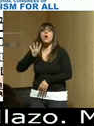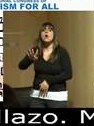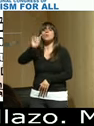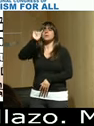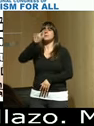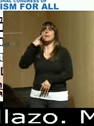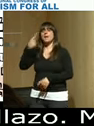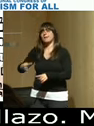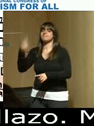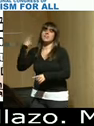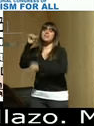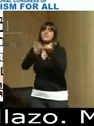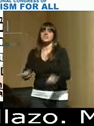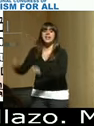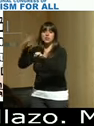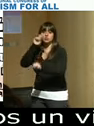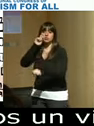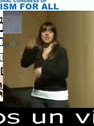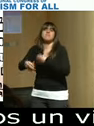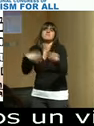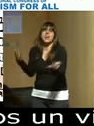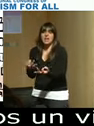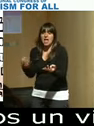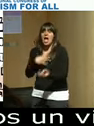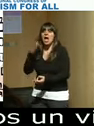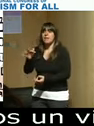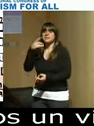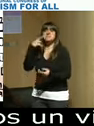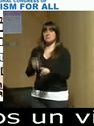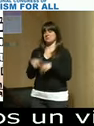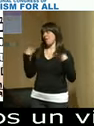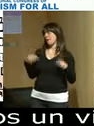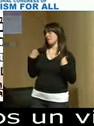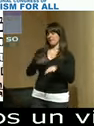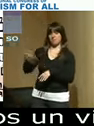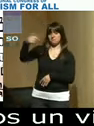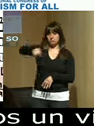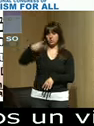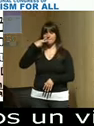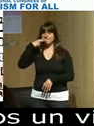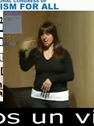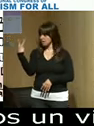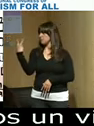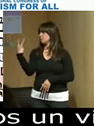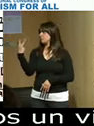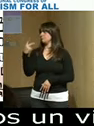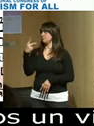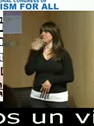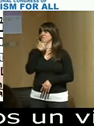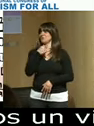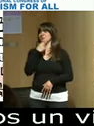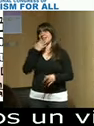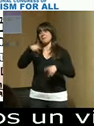de qué se trata la Defensoría del Turista, que aparte es bastante, creo, ameno, para que lo vean, si les gusta, y después me lo dicen.